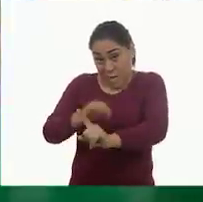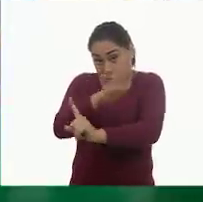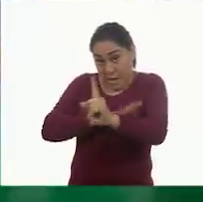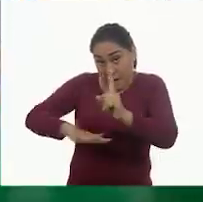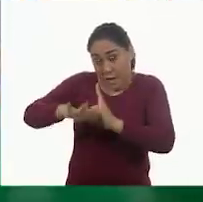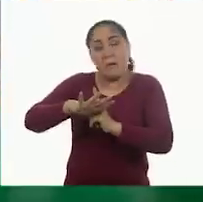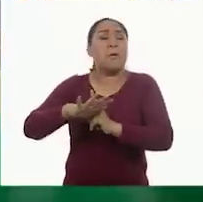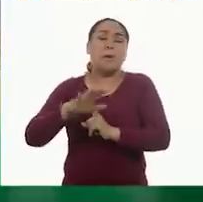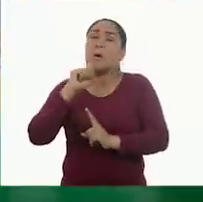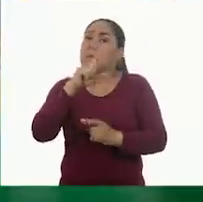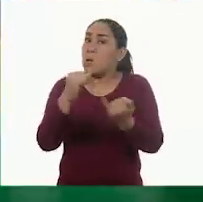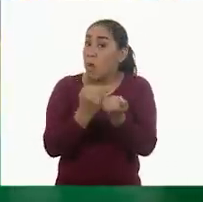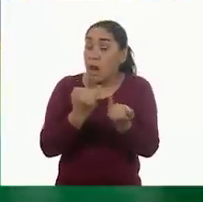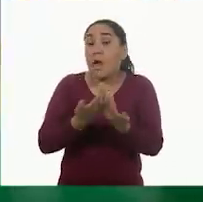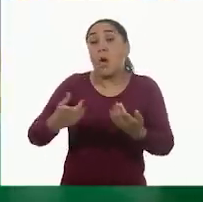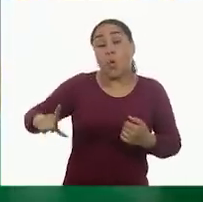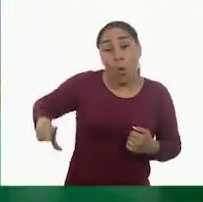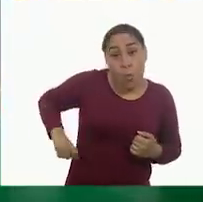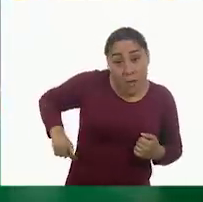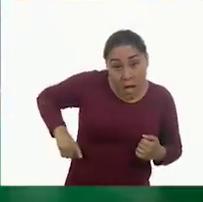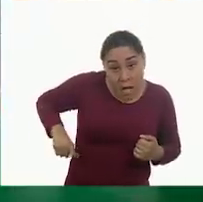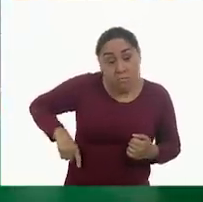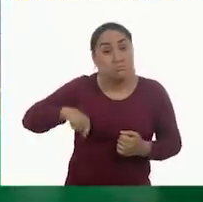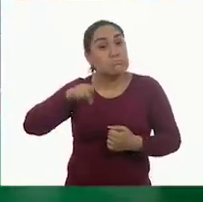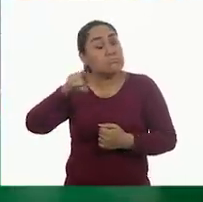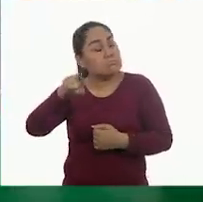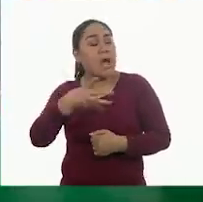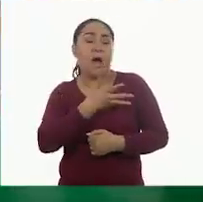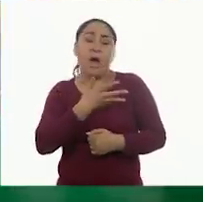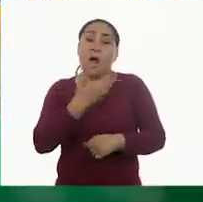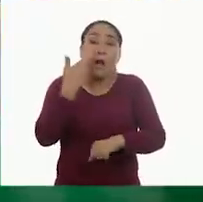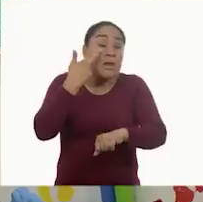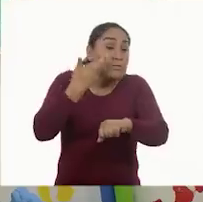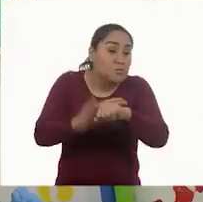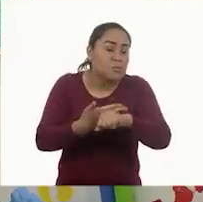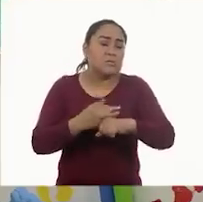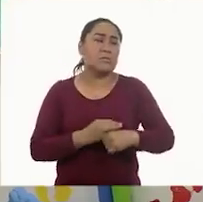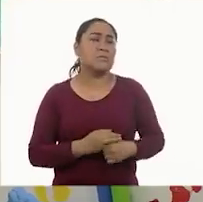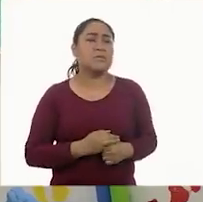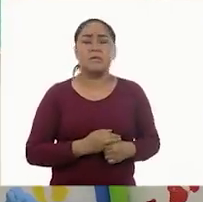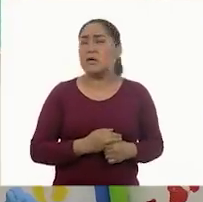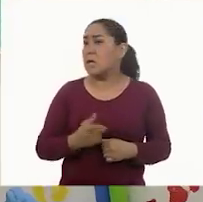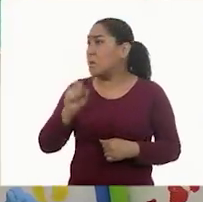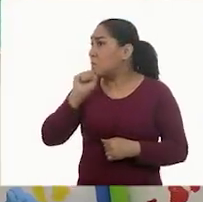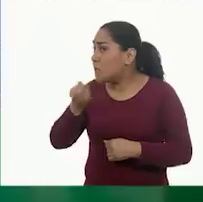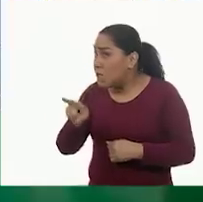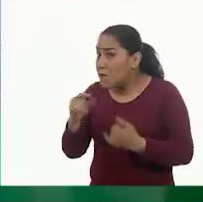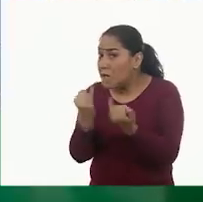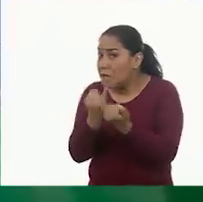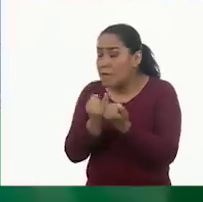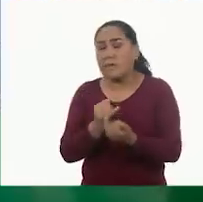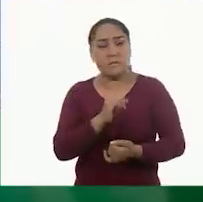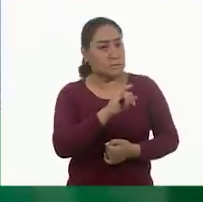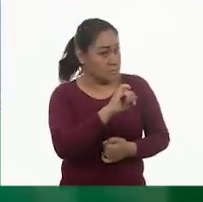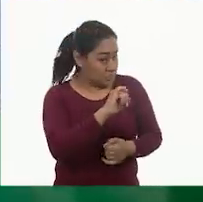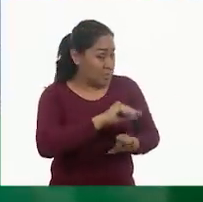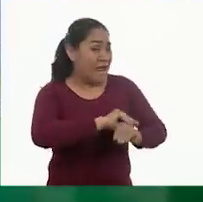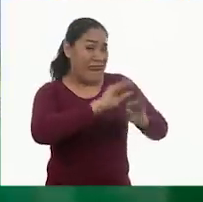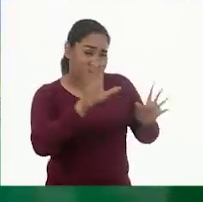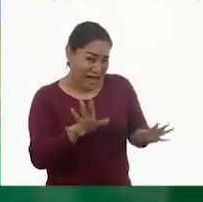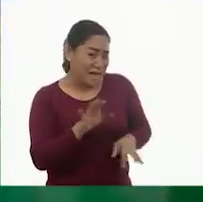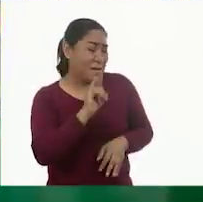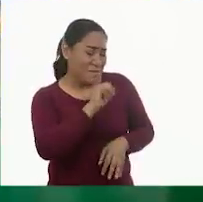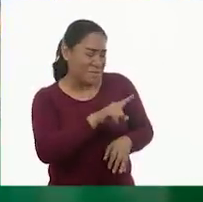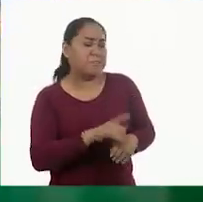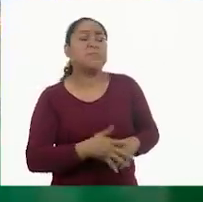también el gobierno, el Estado tiene esa responsabilidad. ¿También? Por supuesto, por supuesto. Wow. Y entonces,